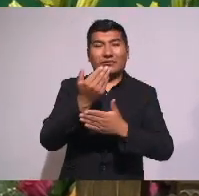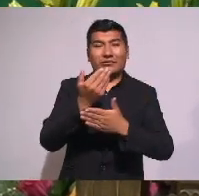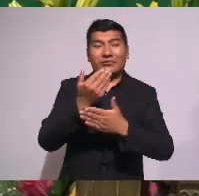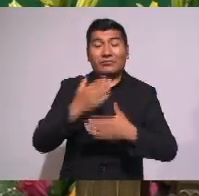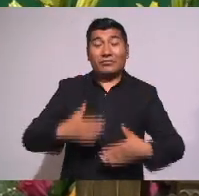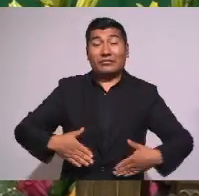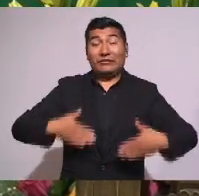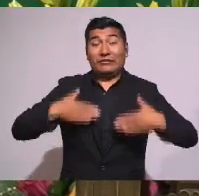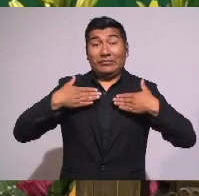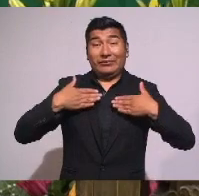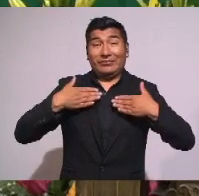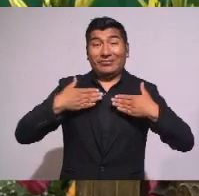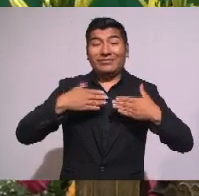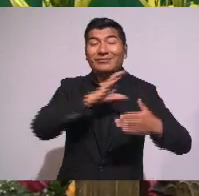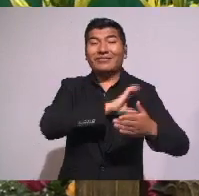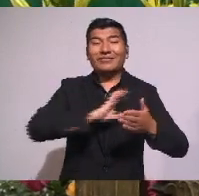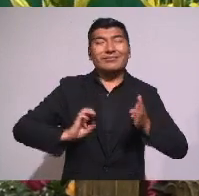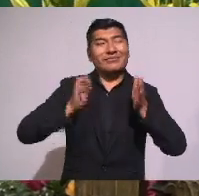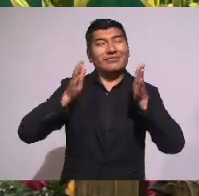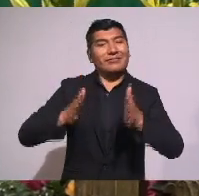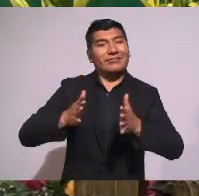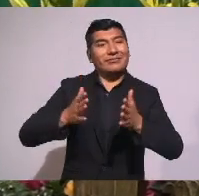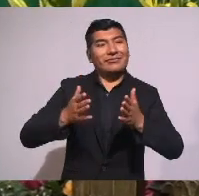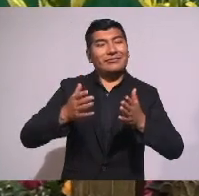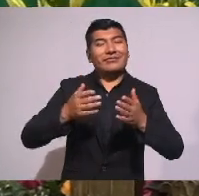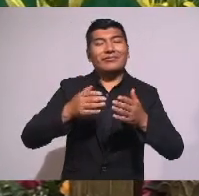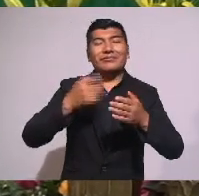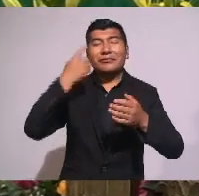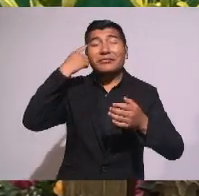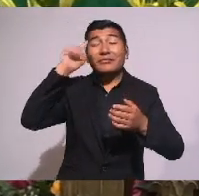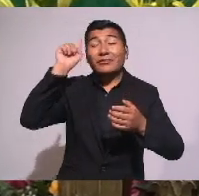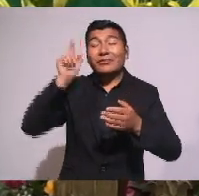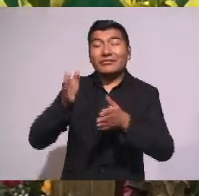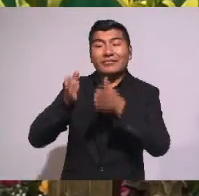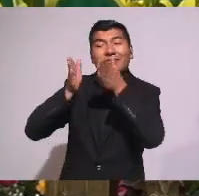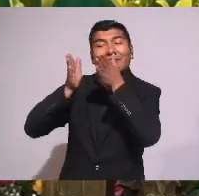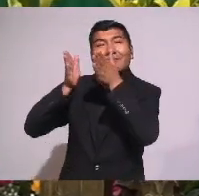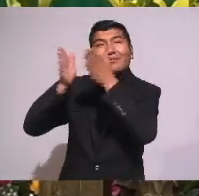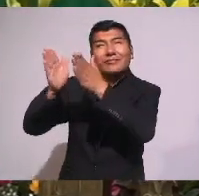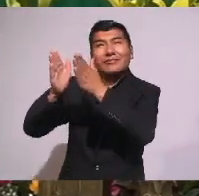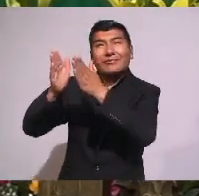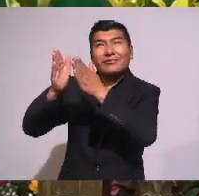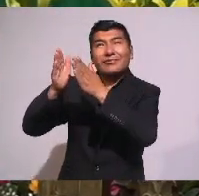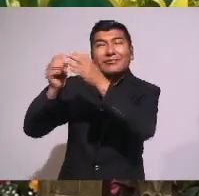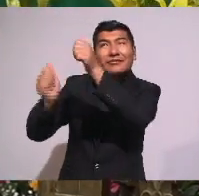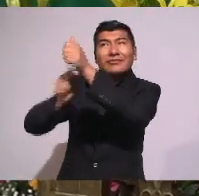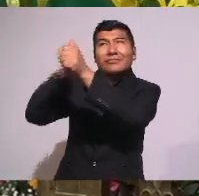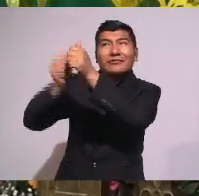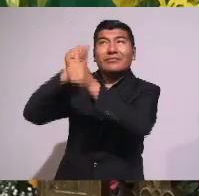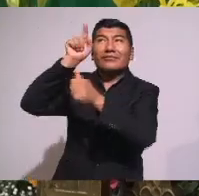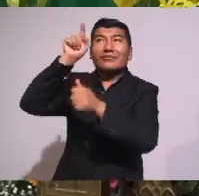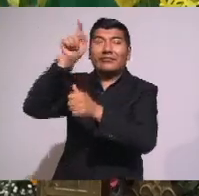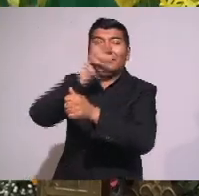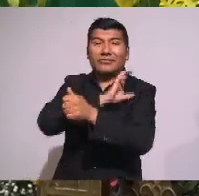La vida moral de los cristianos está llamada ni más ni menos que a la altura de Cristo.